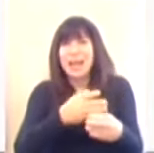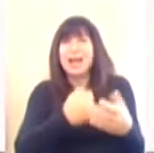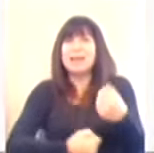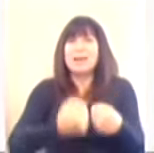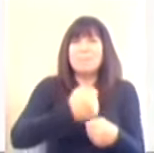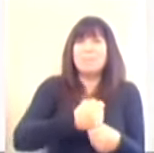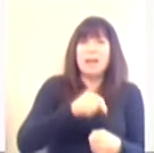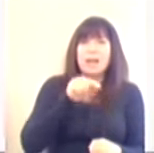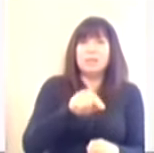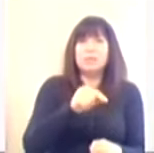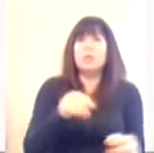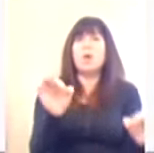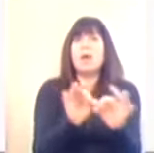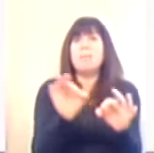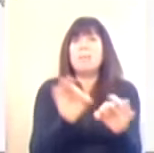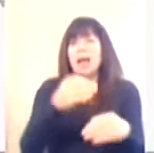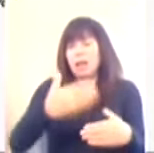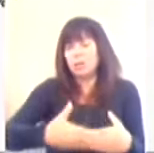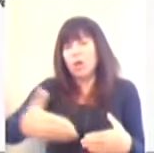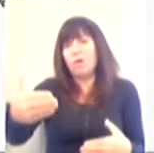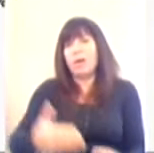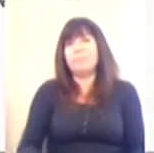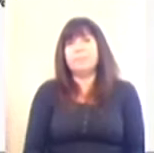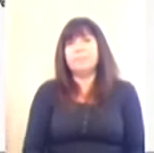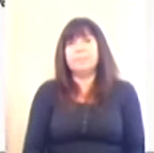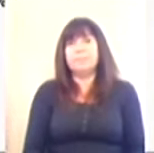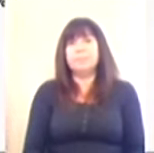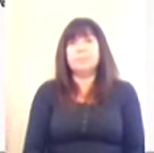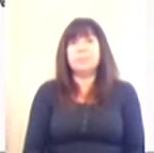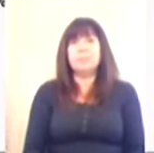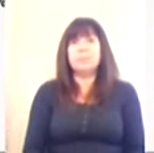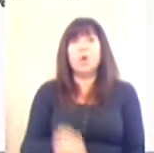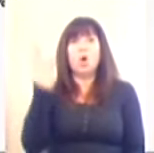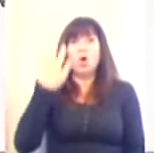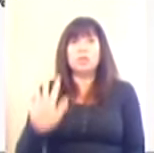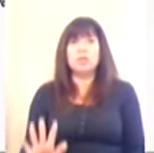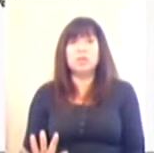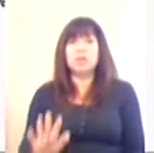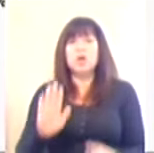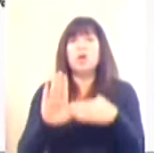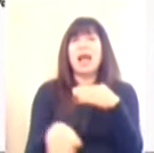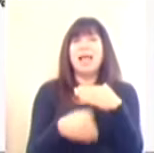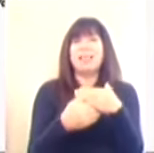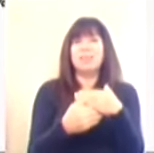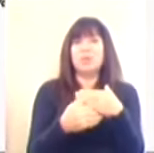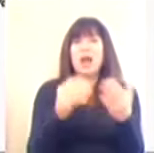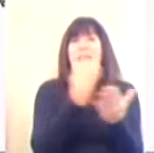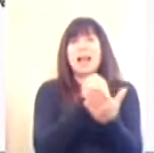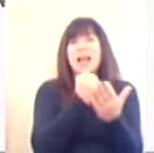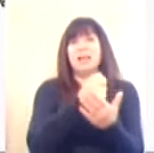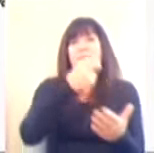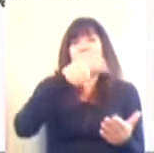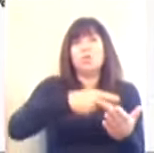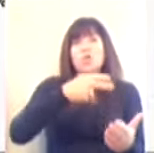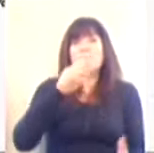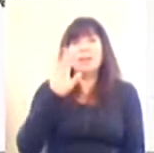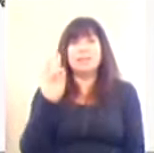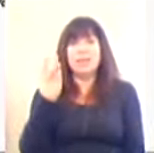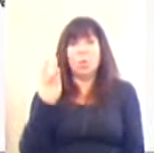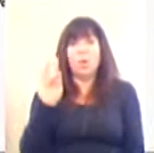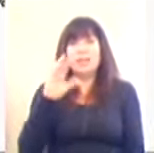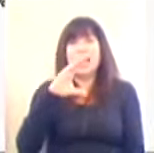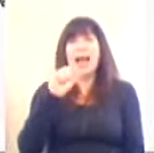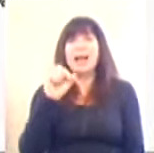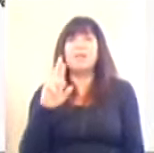que voy a ir explicando a continuación. Como condición adicional, es que para alcanzar al 2050 esta carbono